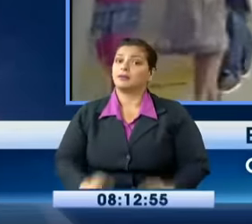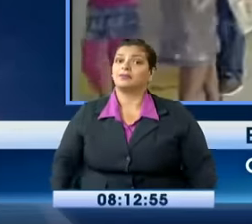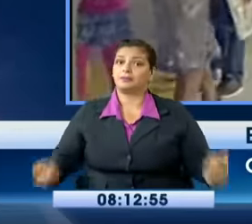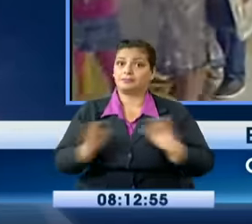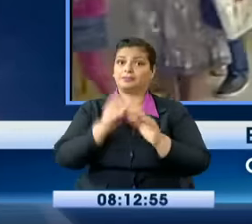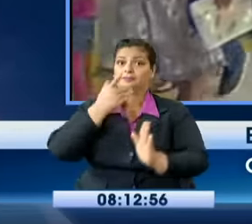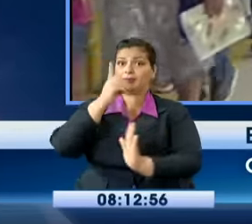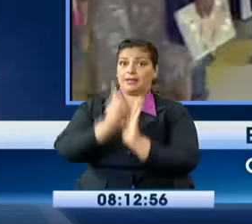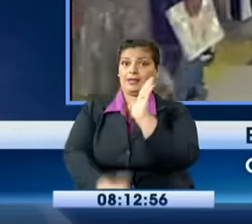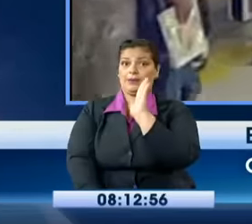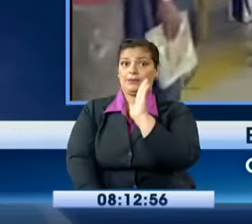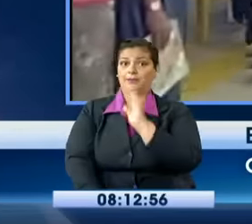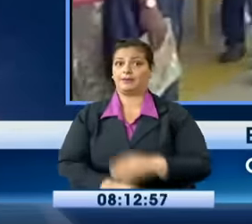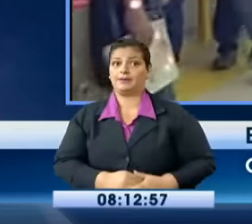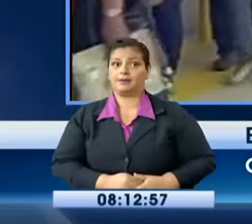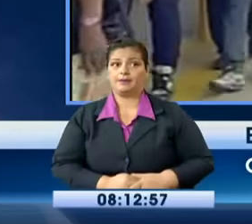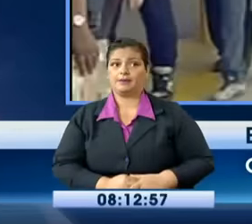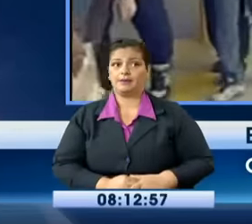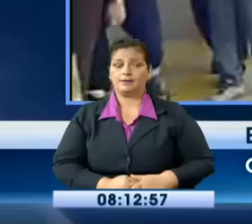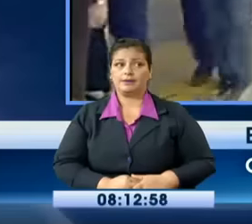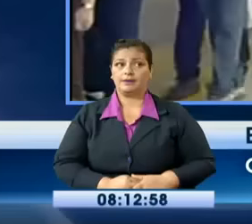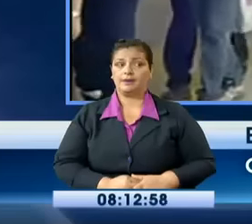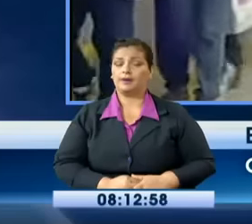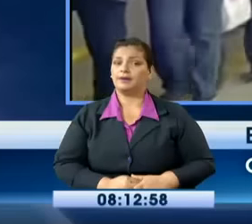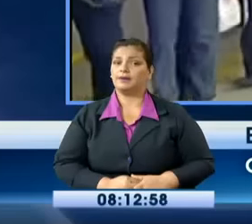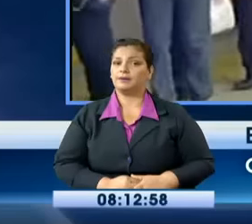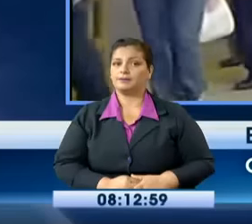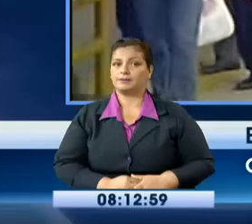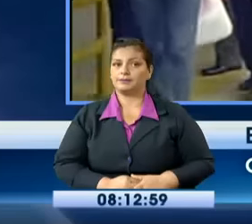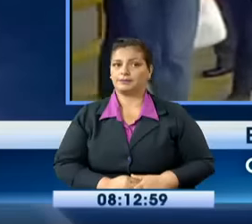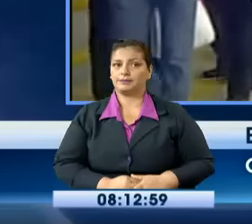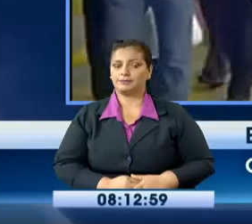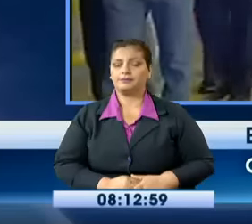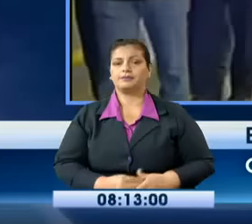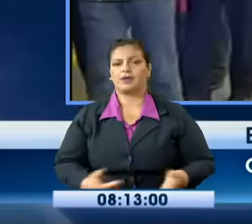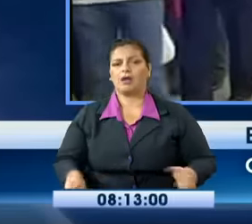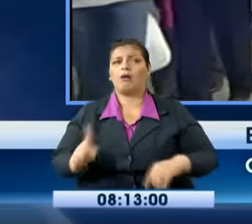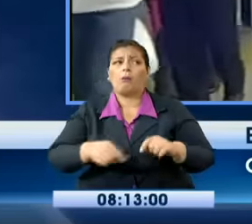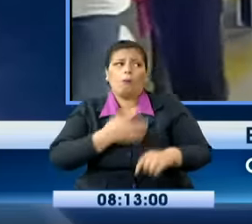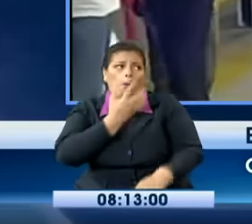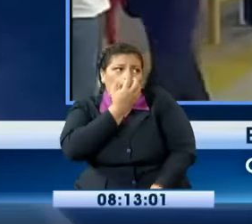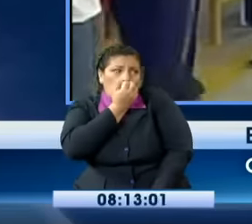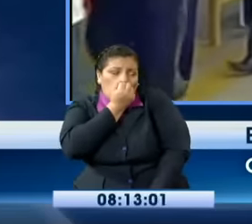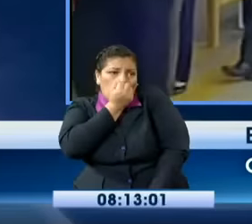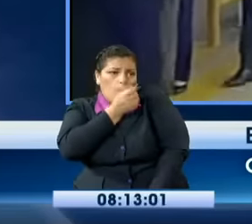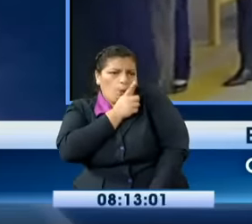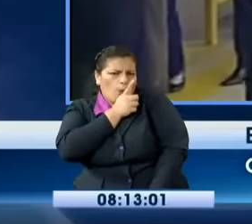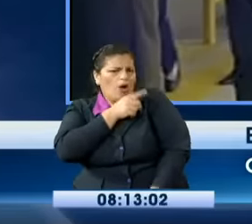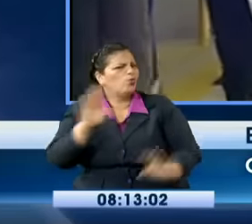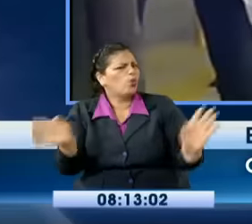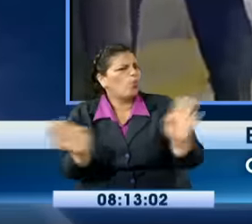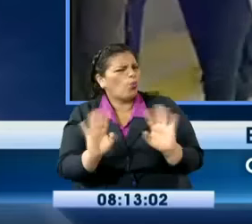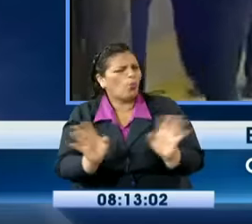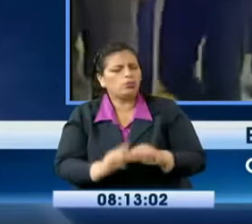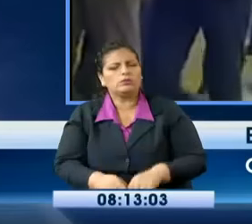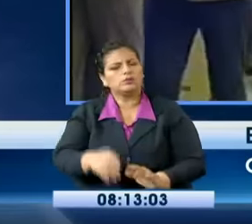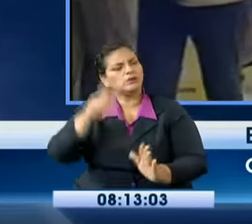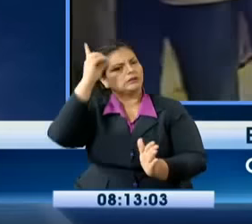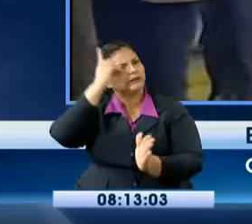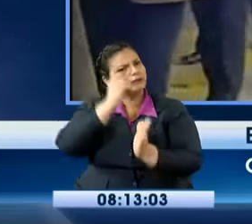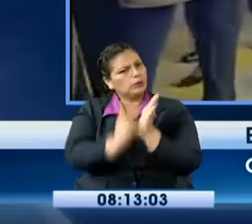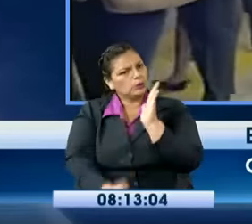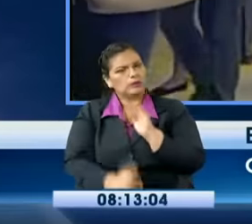respectiva. Por supuesto que sí. Tienen que acompañar. Si no hay denuncia, no puede haber nada. Esa es la principal parte. La denuncia, porque si no hay denuncia, no hay nada. Es como que no haya sucedido